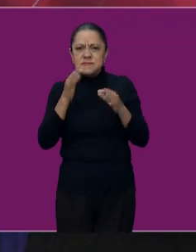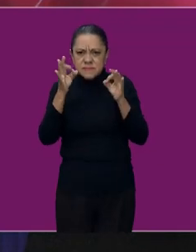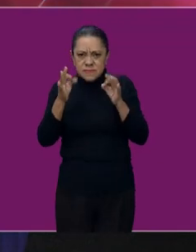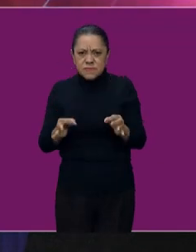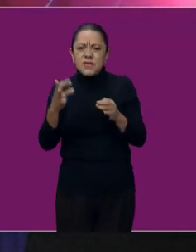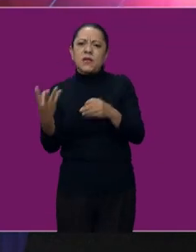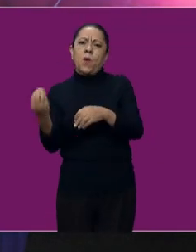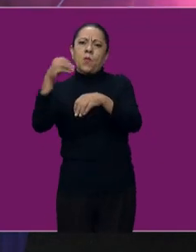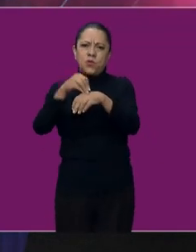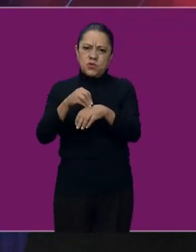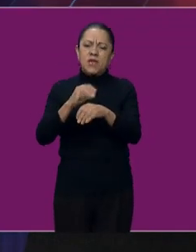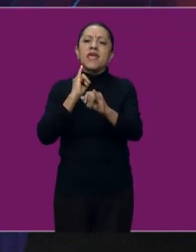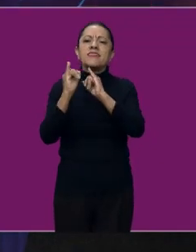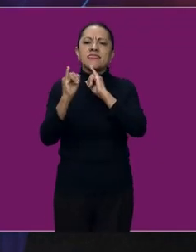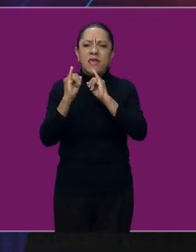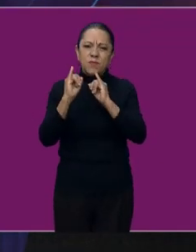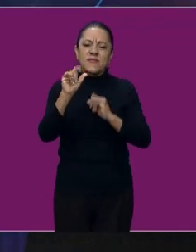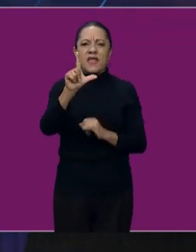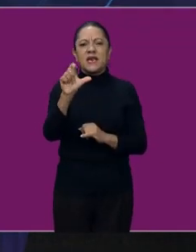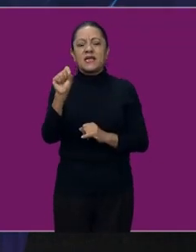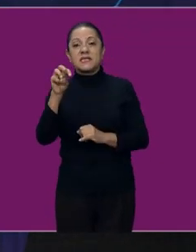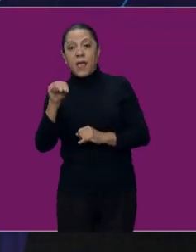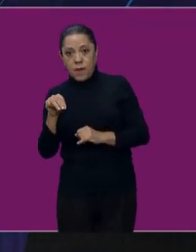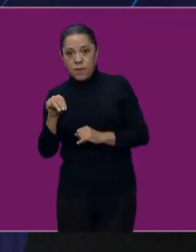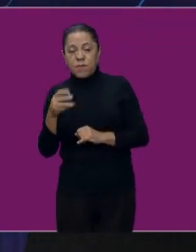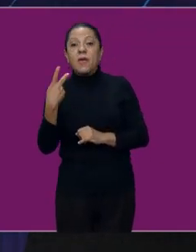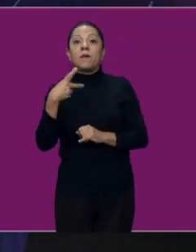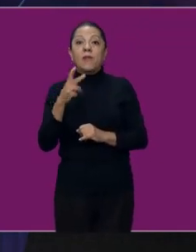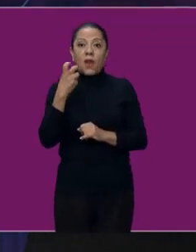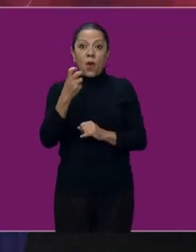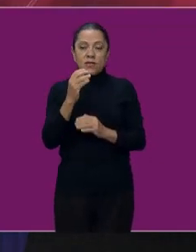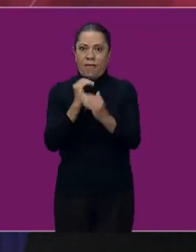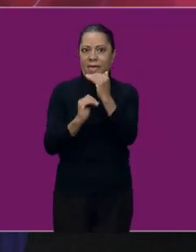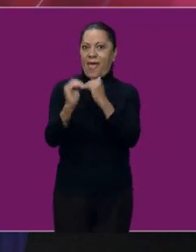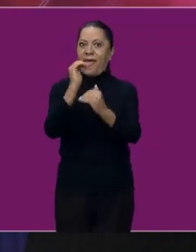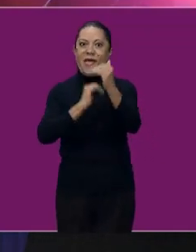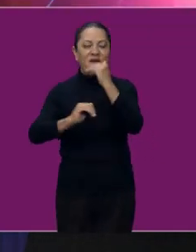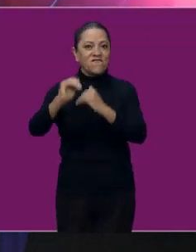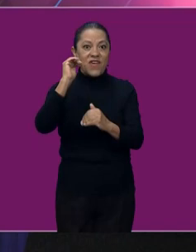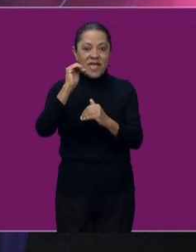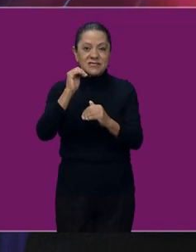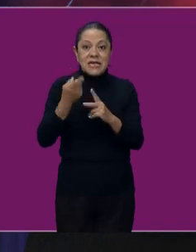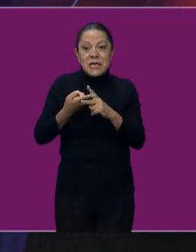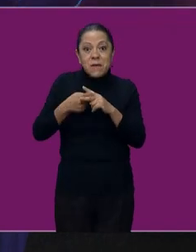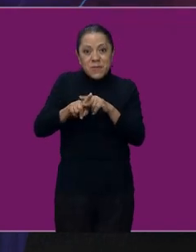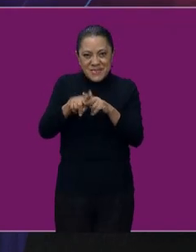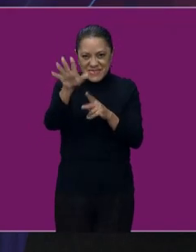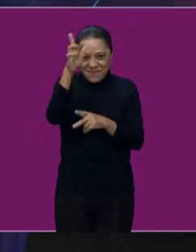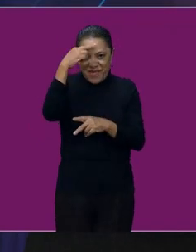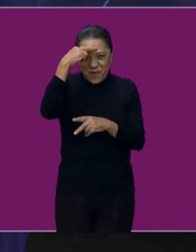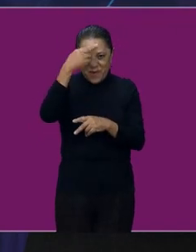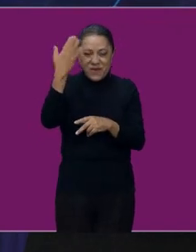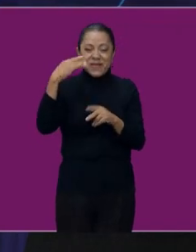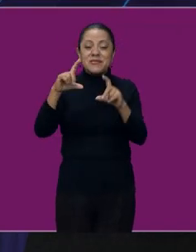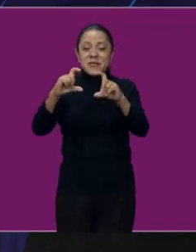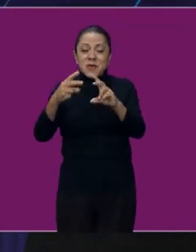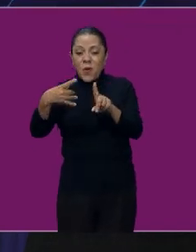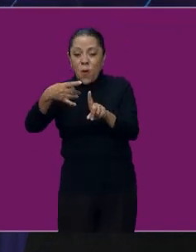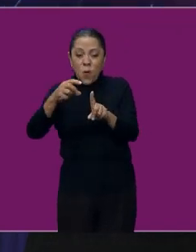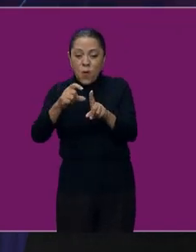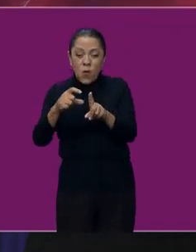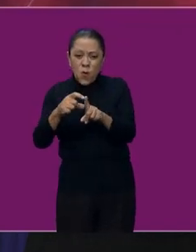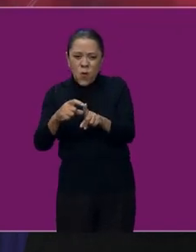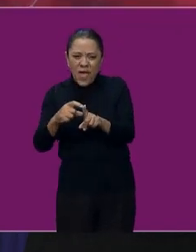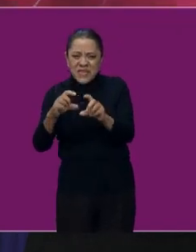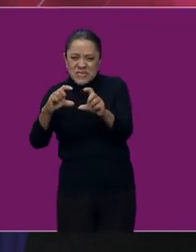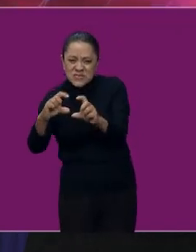de lengua de señas fue un avance que igual al principio era un cuadrito chiquitito entonces también la comunidad sorda